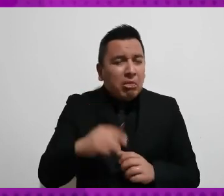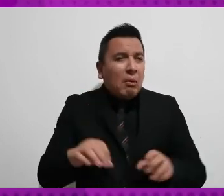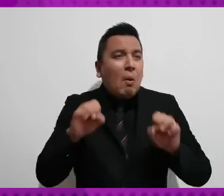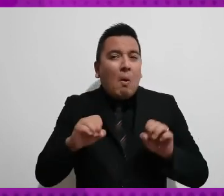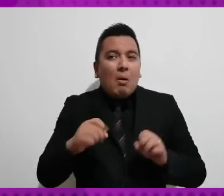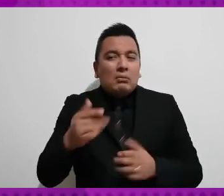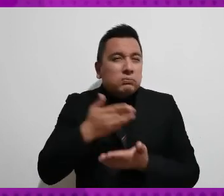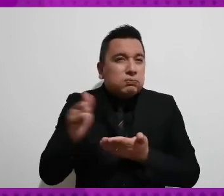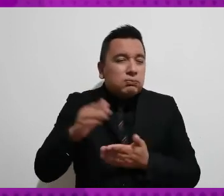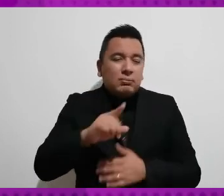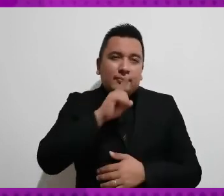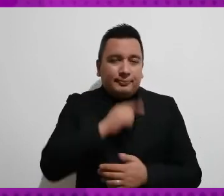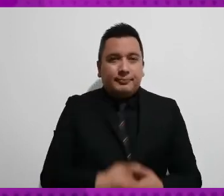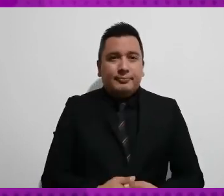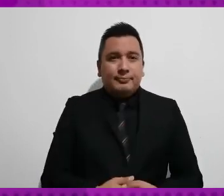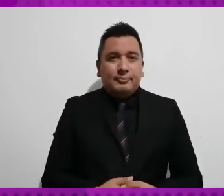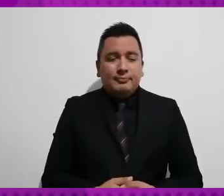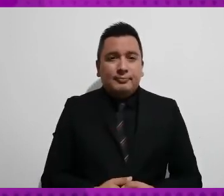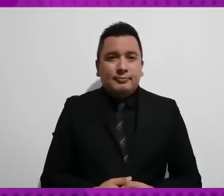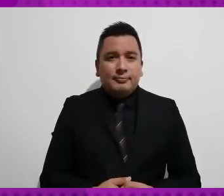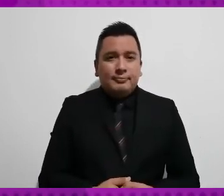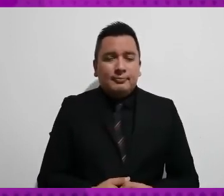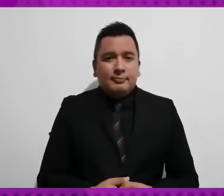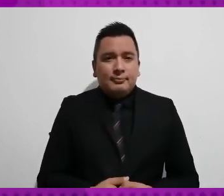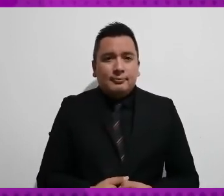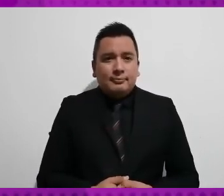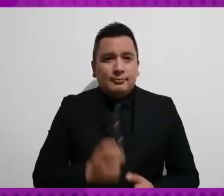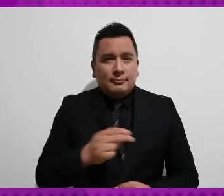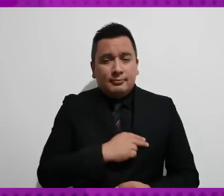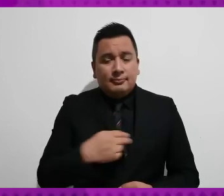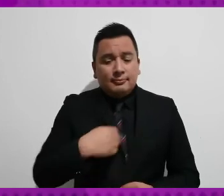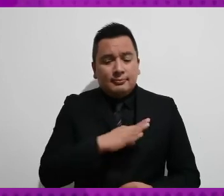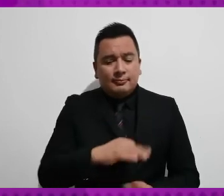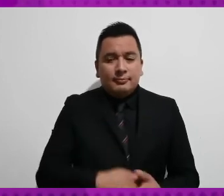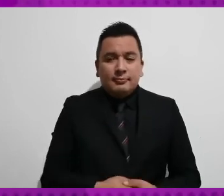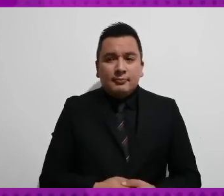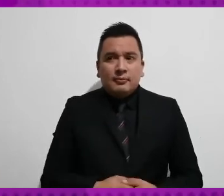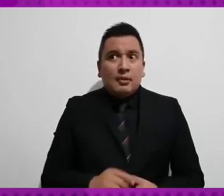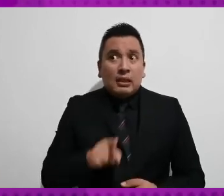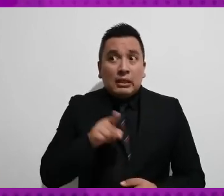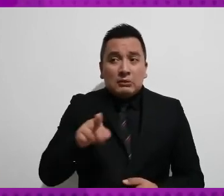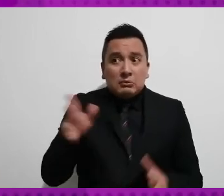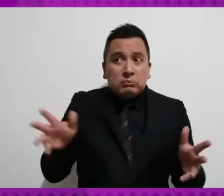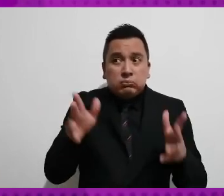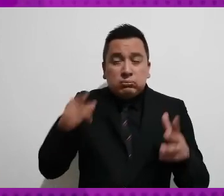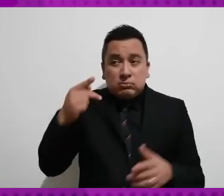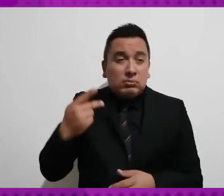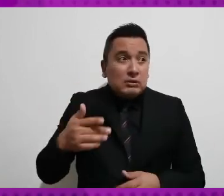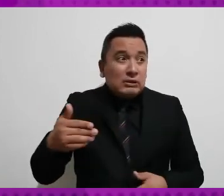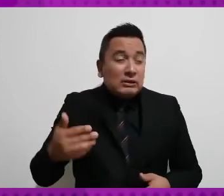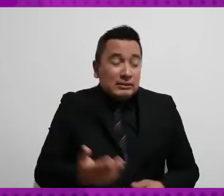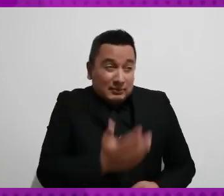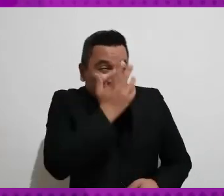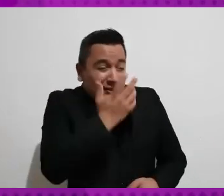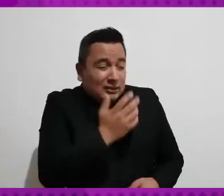en que deseamos ejercer nuestro derecho al voto. Y sobre todo, lograremos que no haya una inhibición, como bien lo mencionaste,